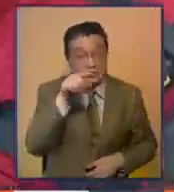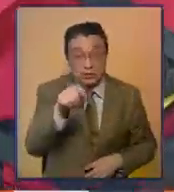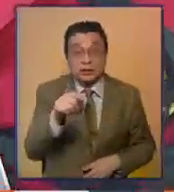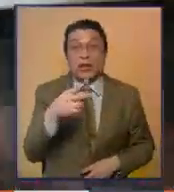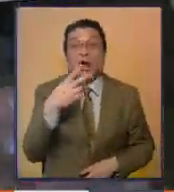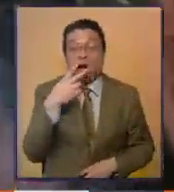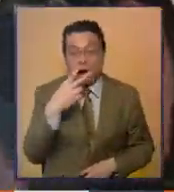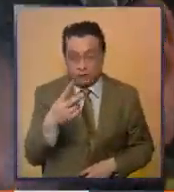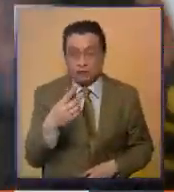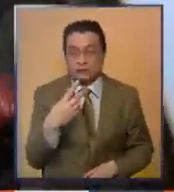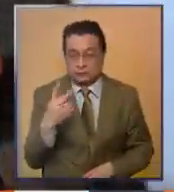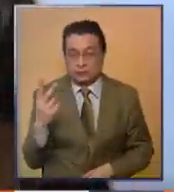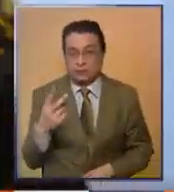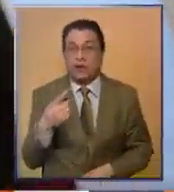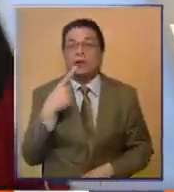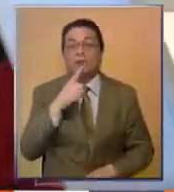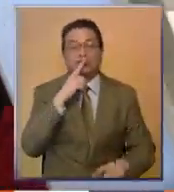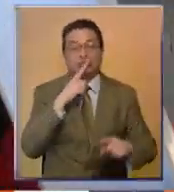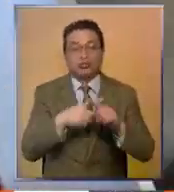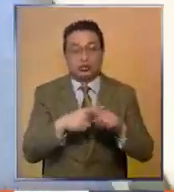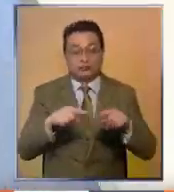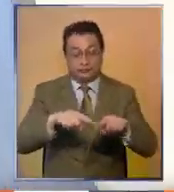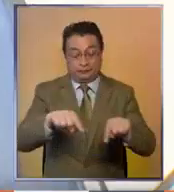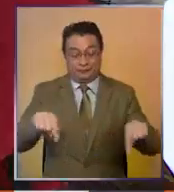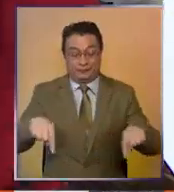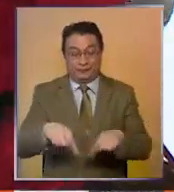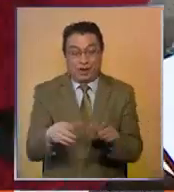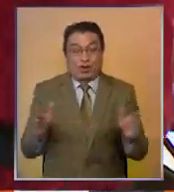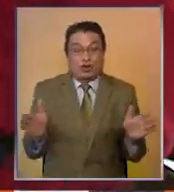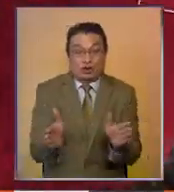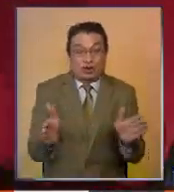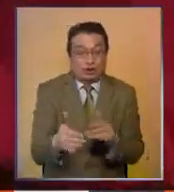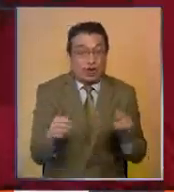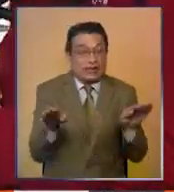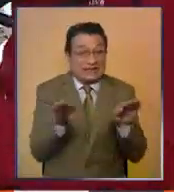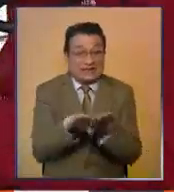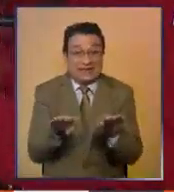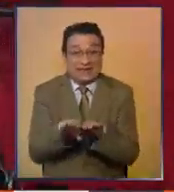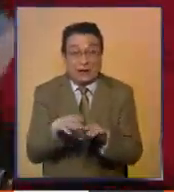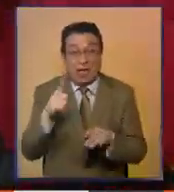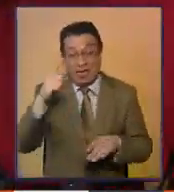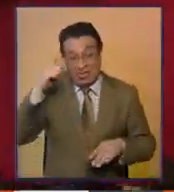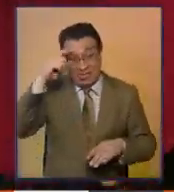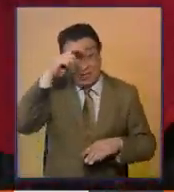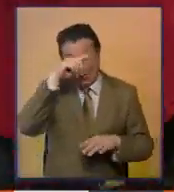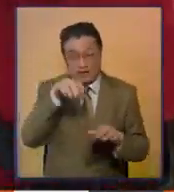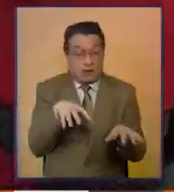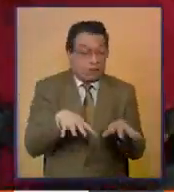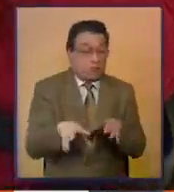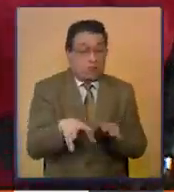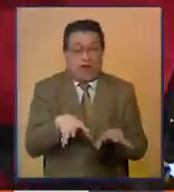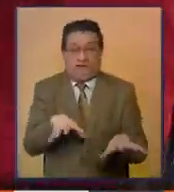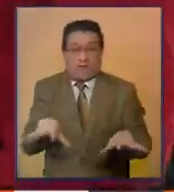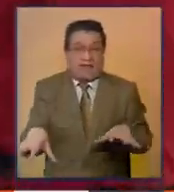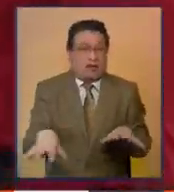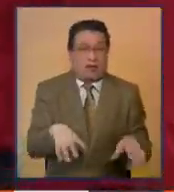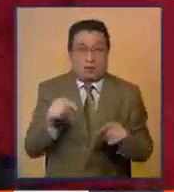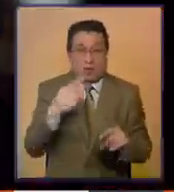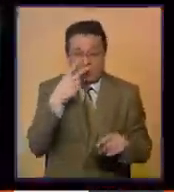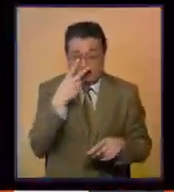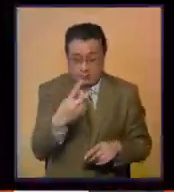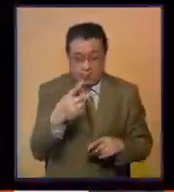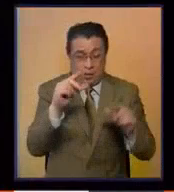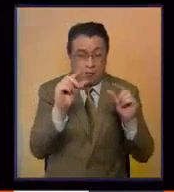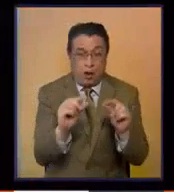su rigor. Les llaman espacios confinados, lugares cerrados donde es muy difícil moverse, con escasa visibilidad